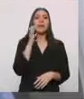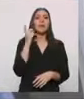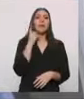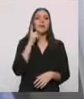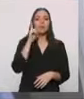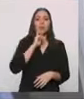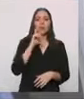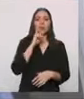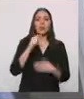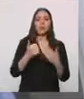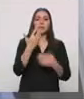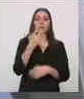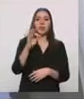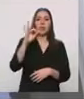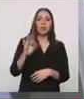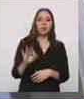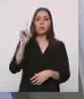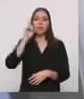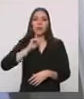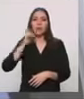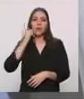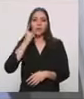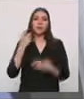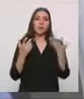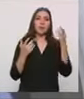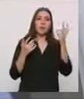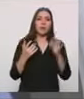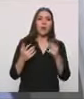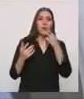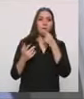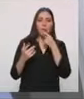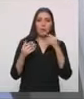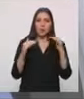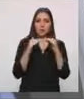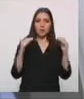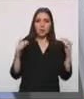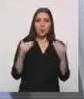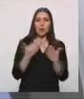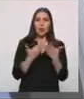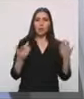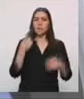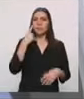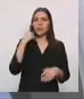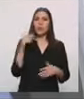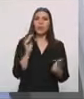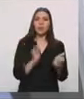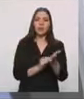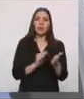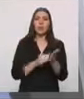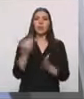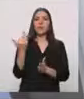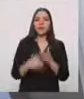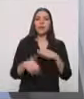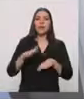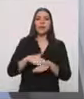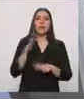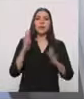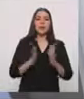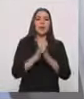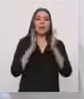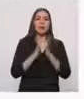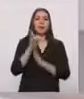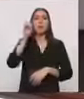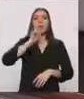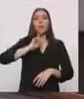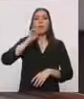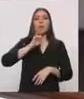50% de mujeres diputadas y 50% hombres. Lo cierto es que todavía vemos que hay un gran rezago de la participación de mujeres en puestos de decisión, de toma